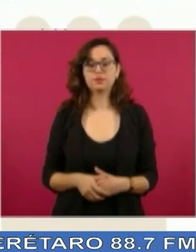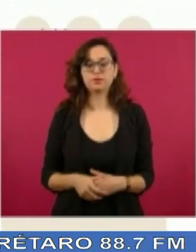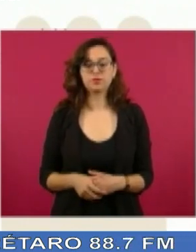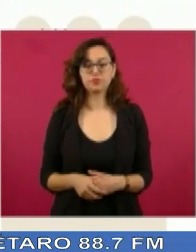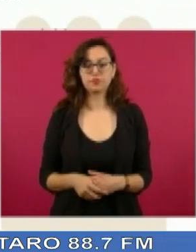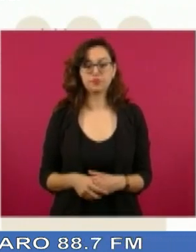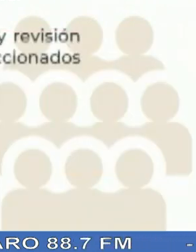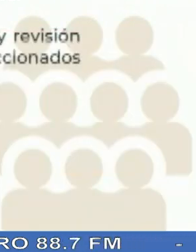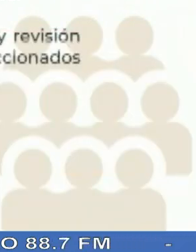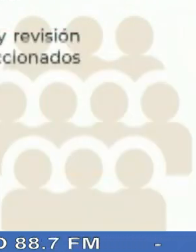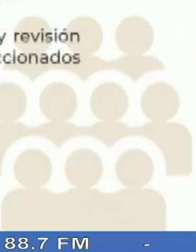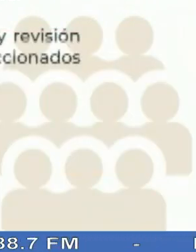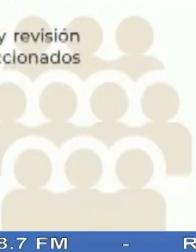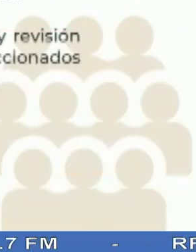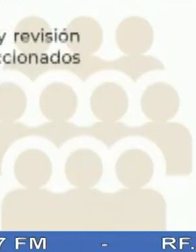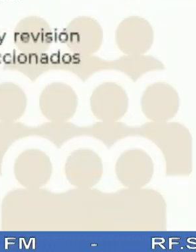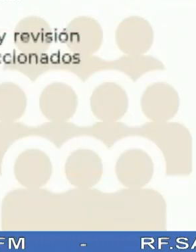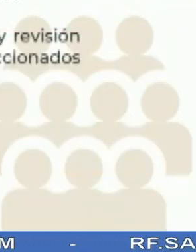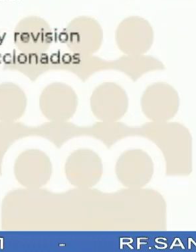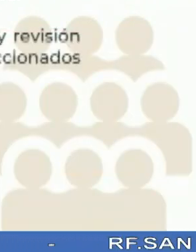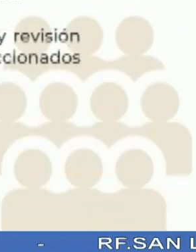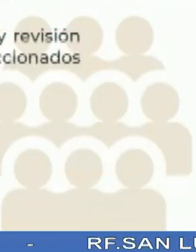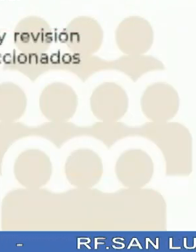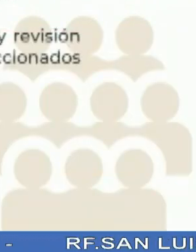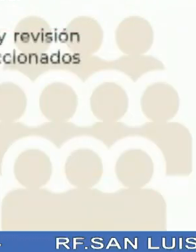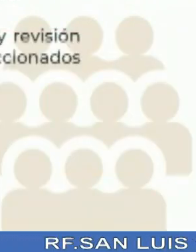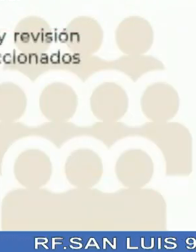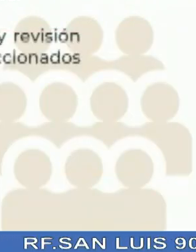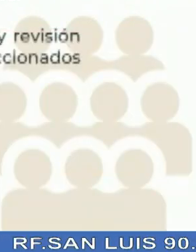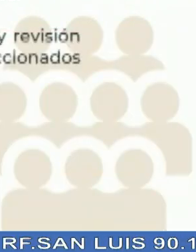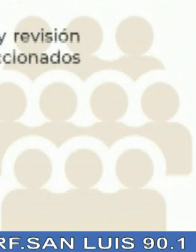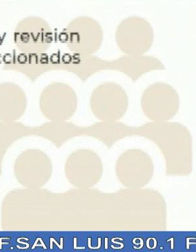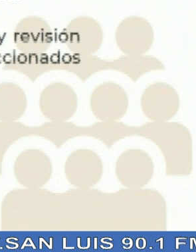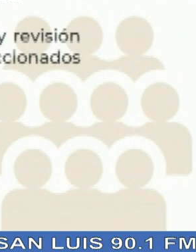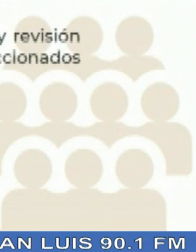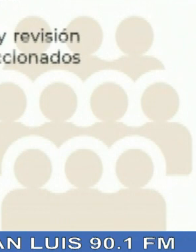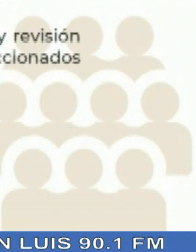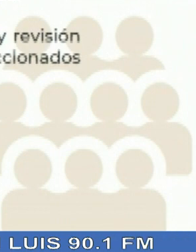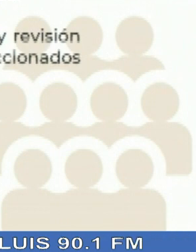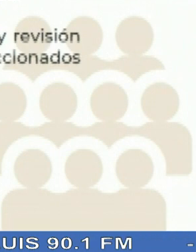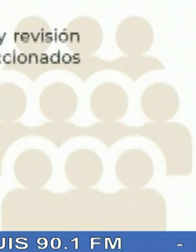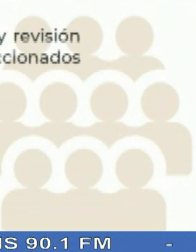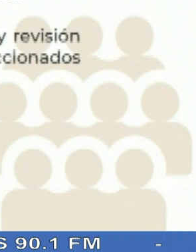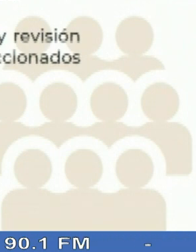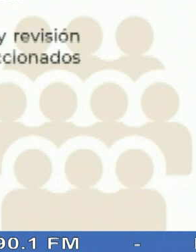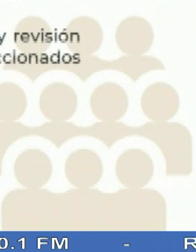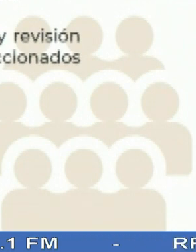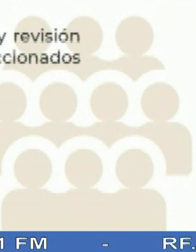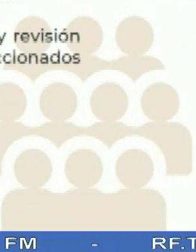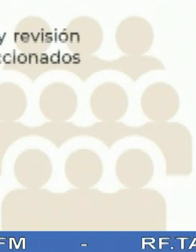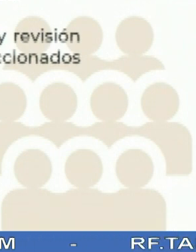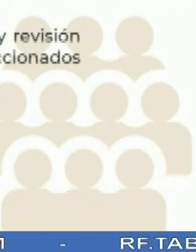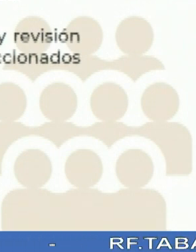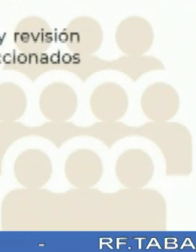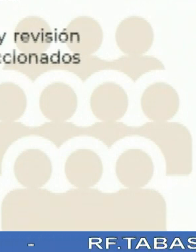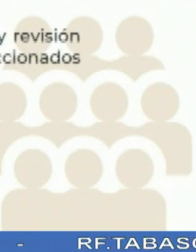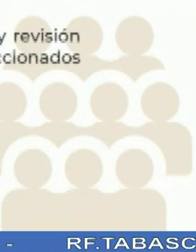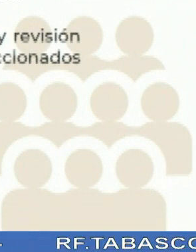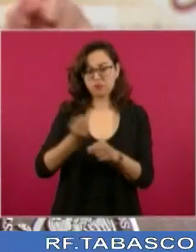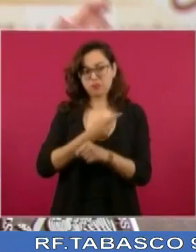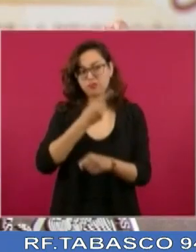sobre robledo explicó que las vacantes son para 23 especialidades entre ellas medicina interna urgencias